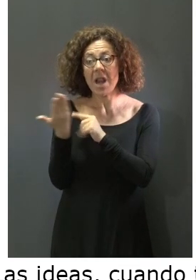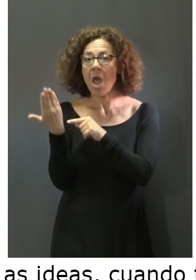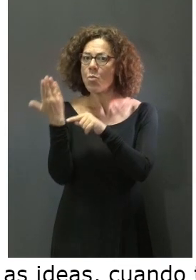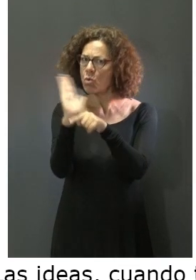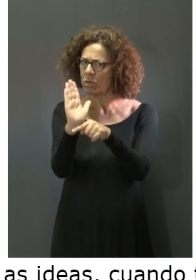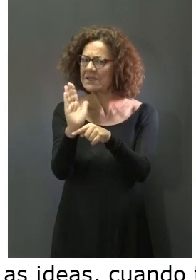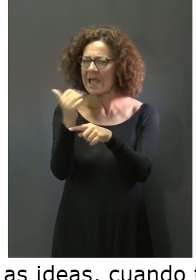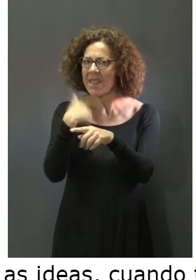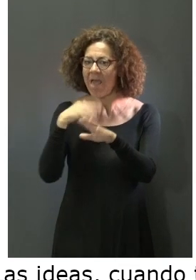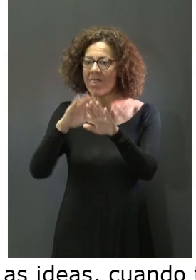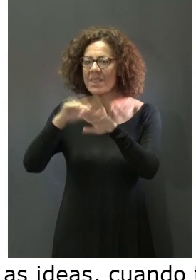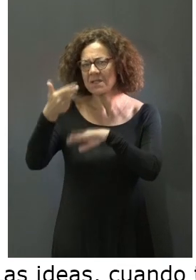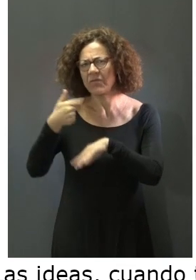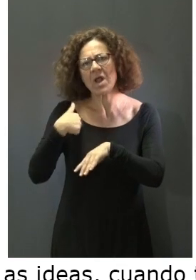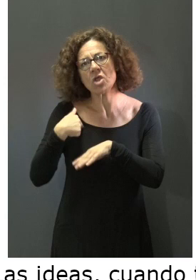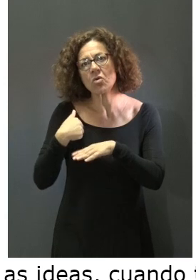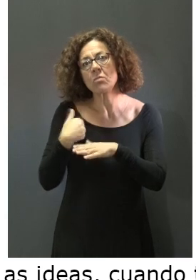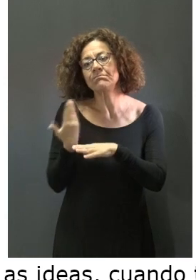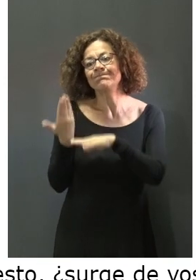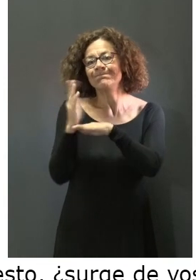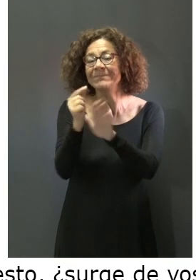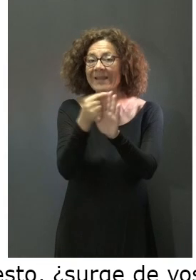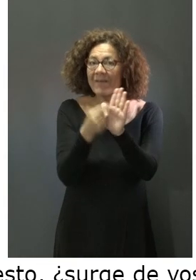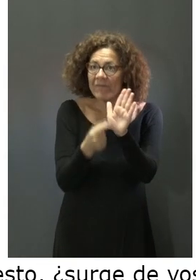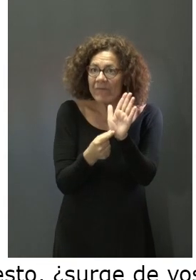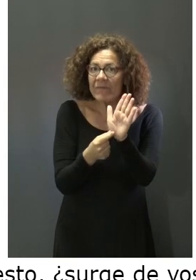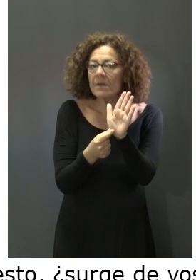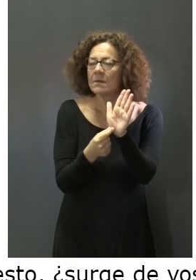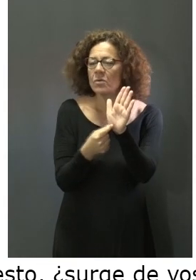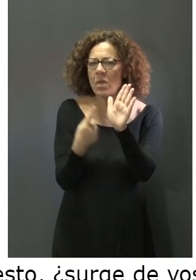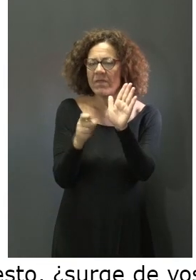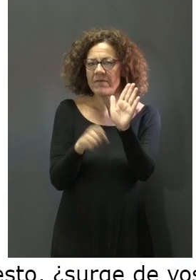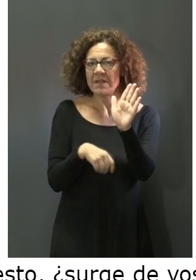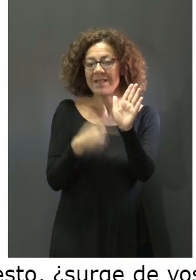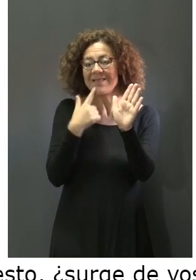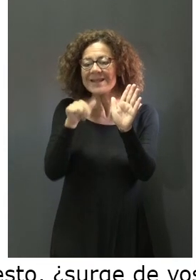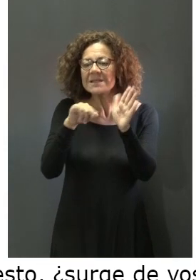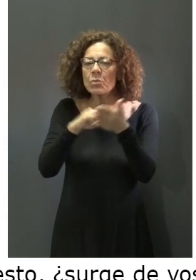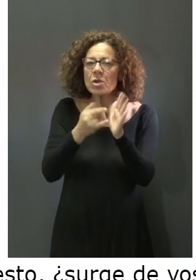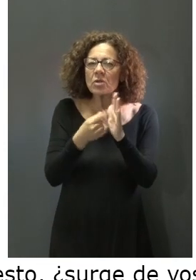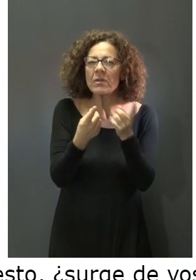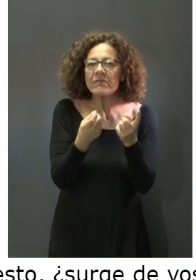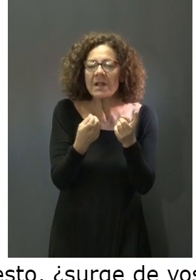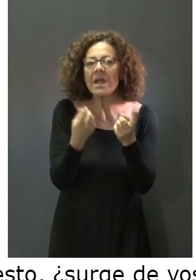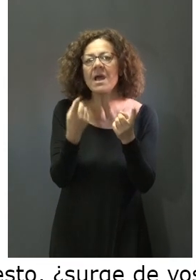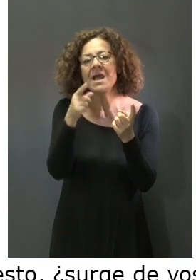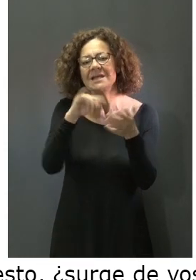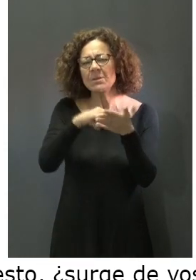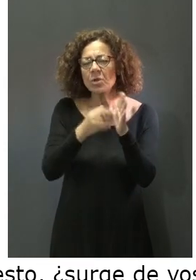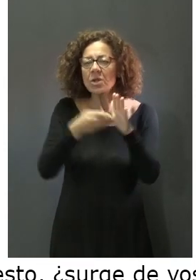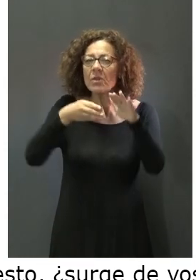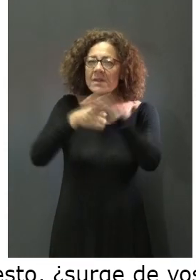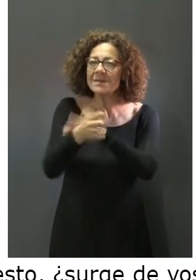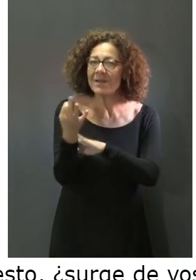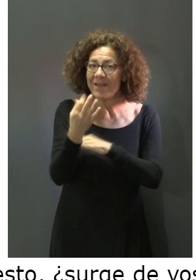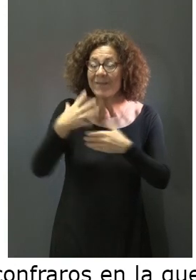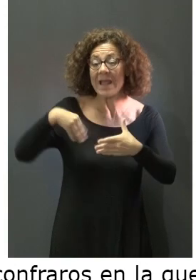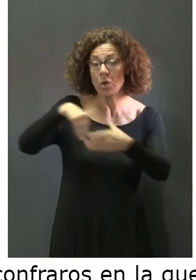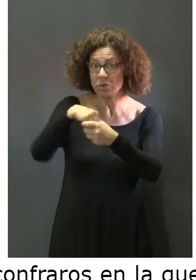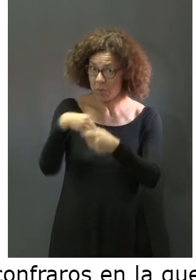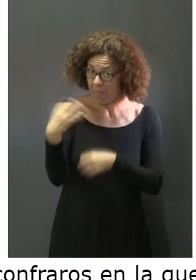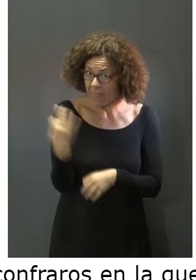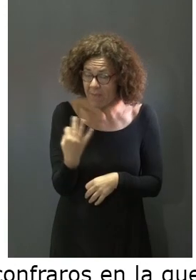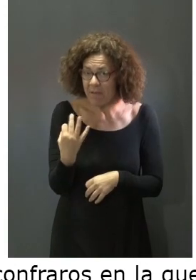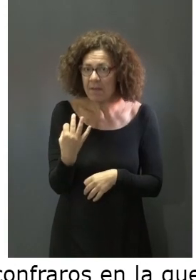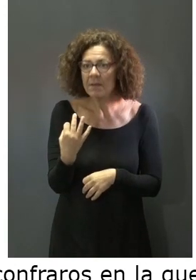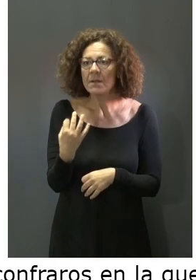de fuera, que no seáis vosotros los que tenéis que decir, oye, es que tenemos que hacer este proyecto, tiene que ser accesible, tiene que ser inclusivo, en